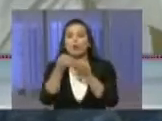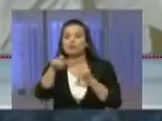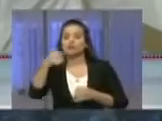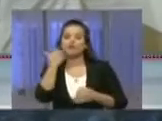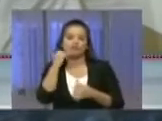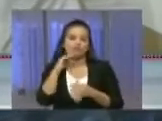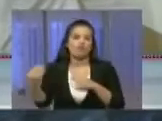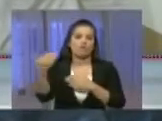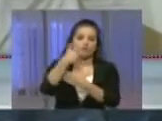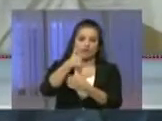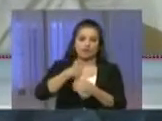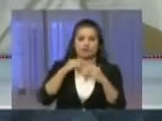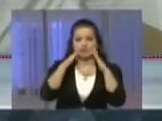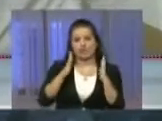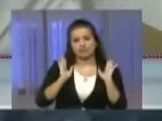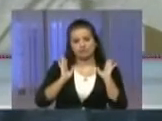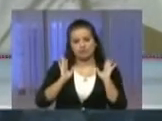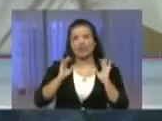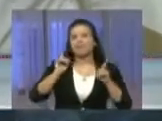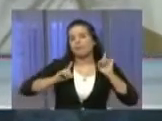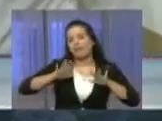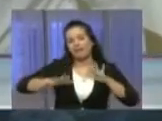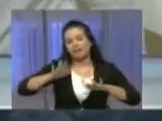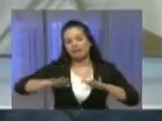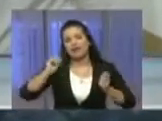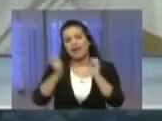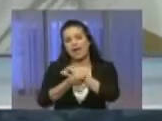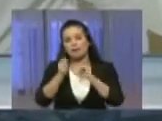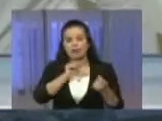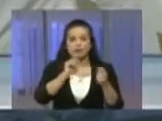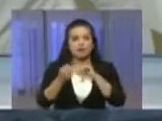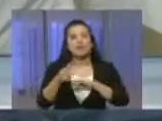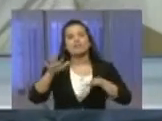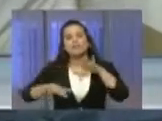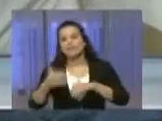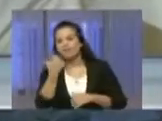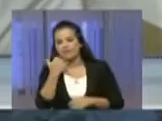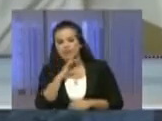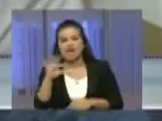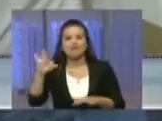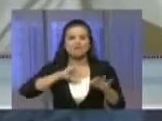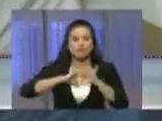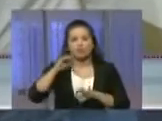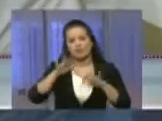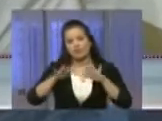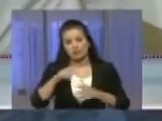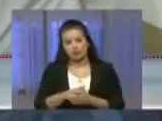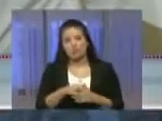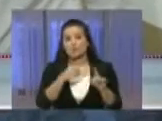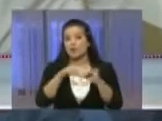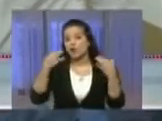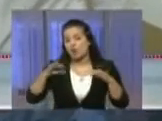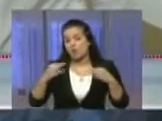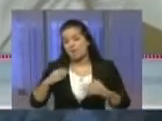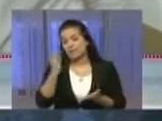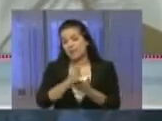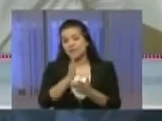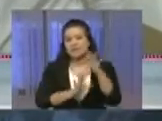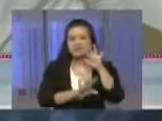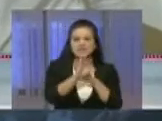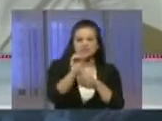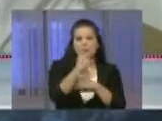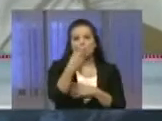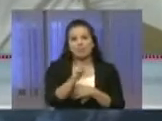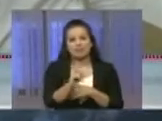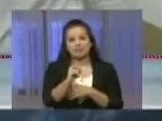relativo y va cambiando cada día independencia de la morbilidad Las crónicas como se encuentren en ese momento pero Generalmente son de 15 a 20 pacientes